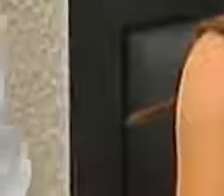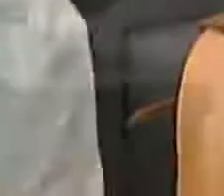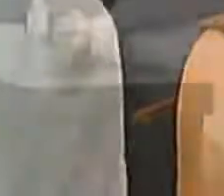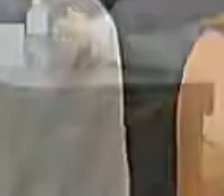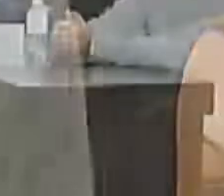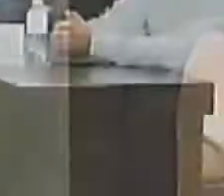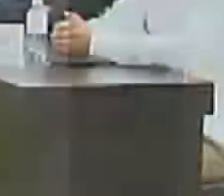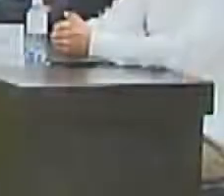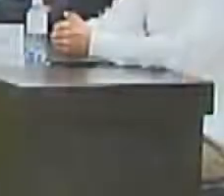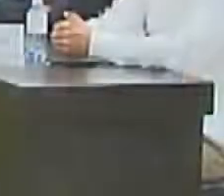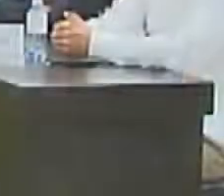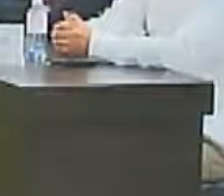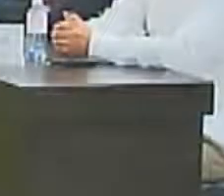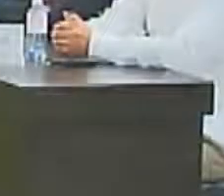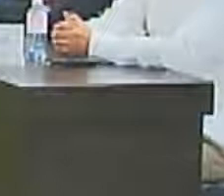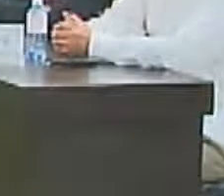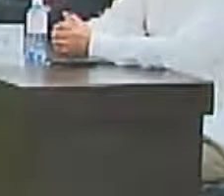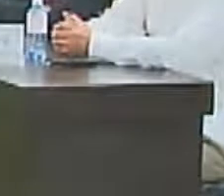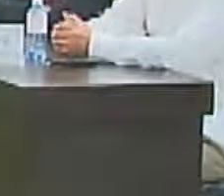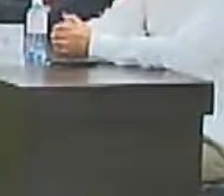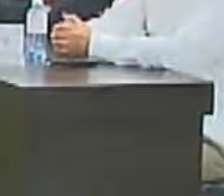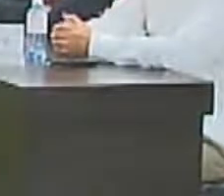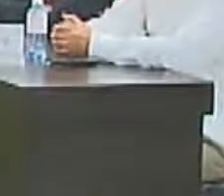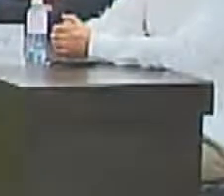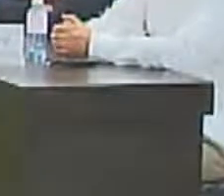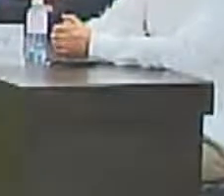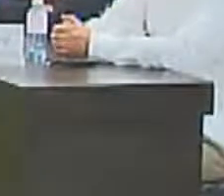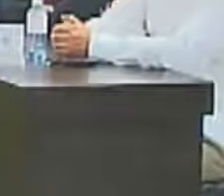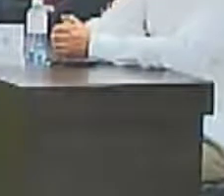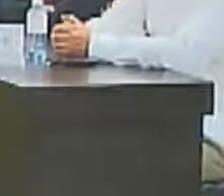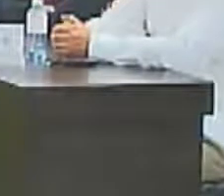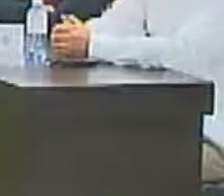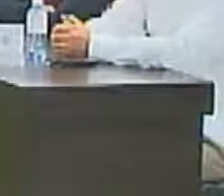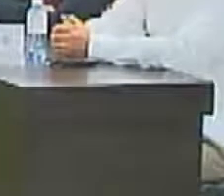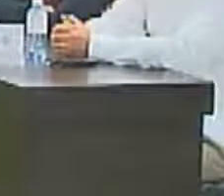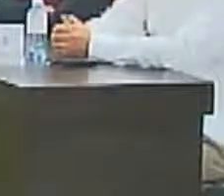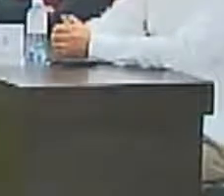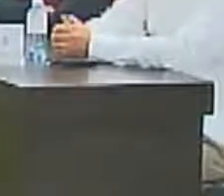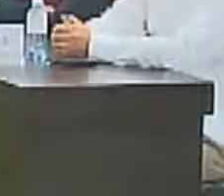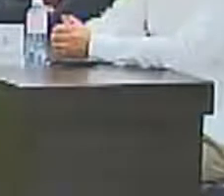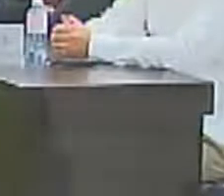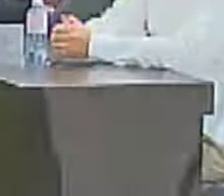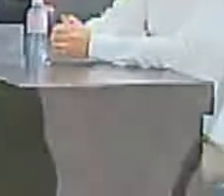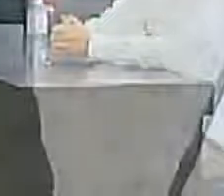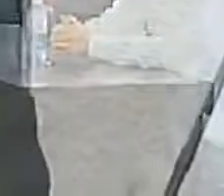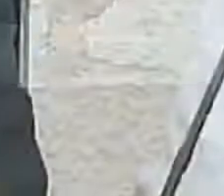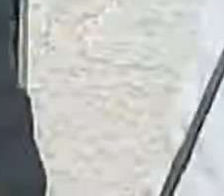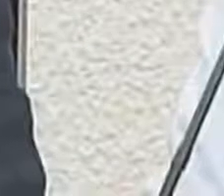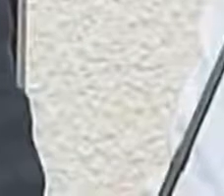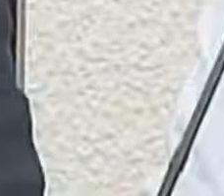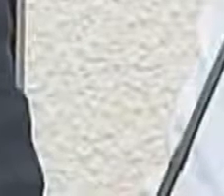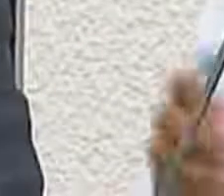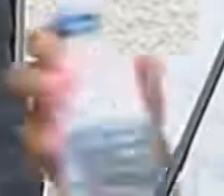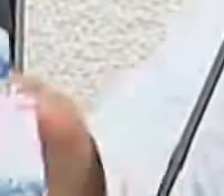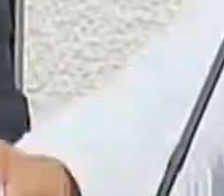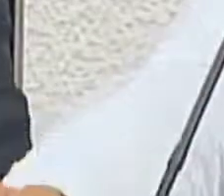como todos sabemos nuestra entidad basa su economía en la actividad primaria la agricultura la